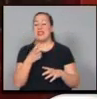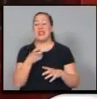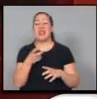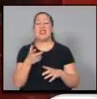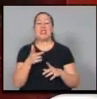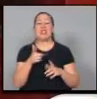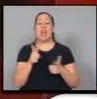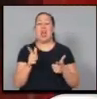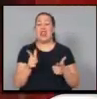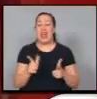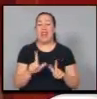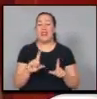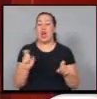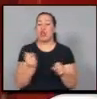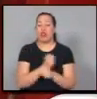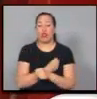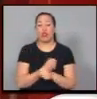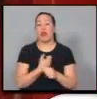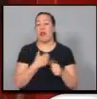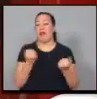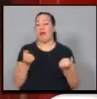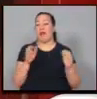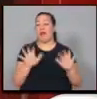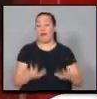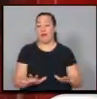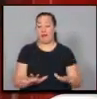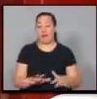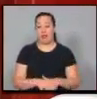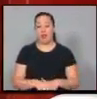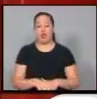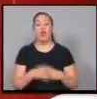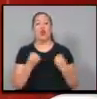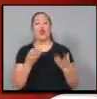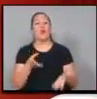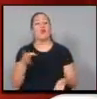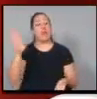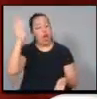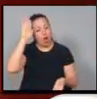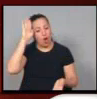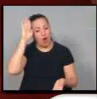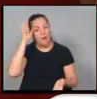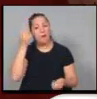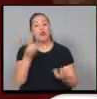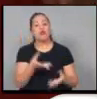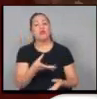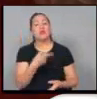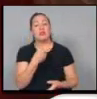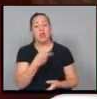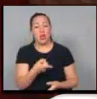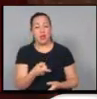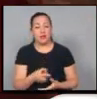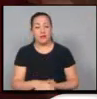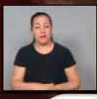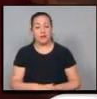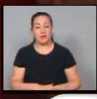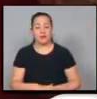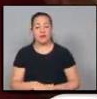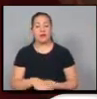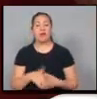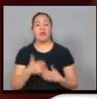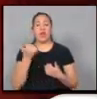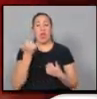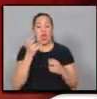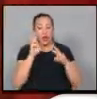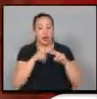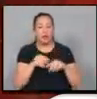nada eléctrico, y me tuve que quedar en el lugar. Del golpe, ¿cómo fueron asistidos en un primer momento? ¿Qué